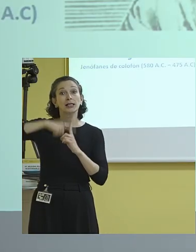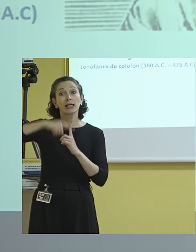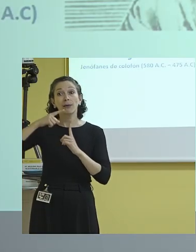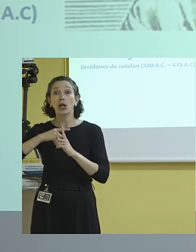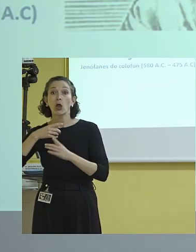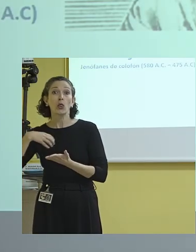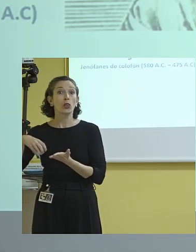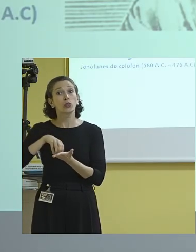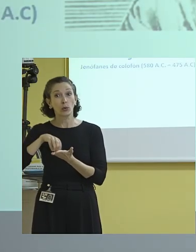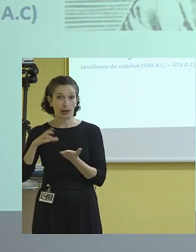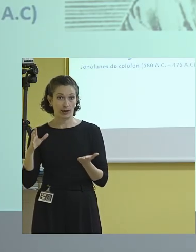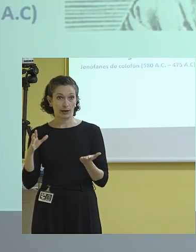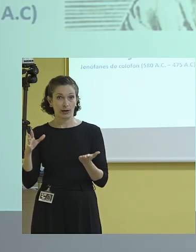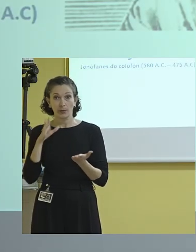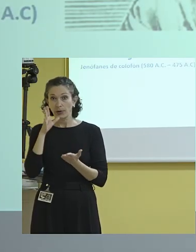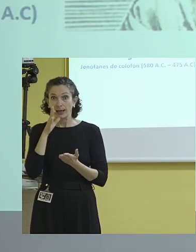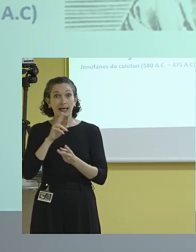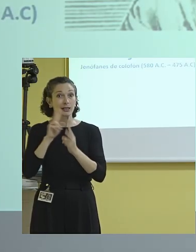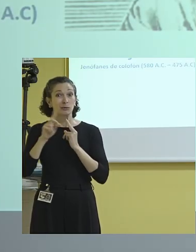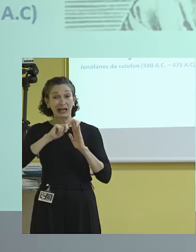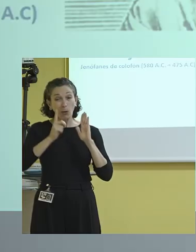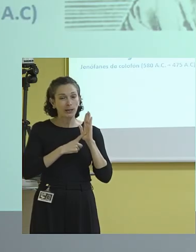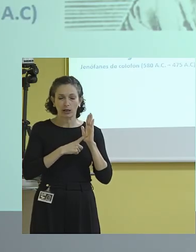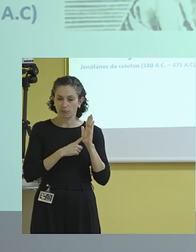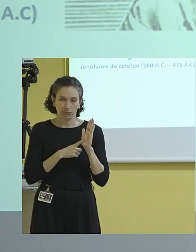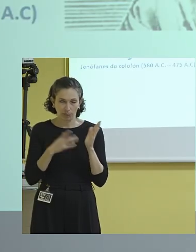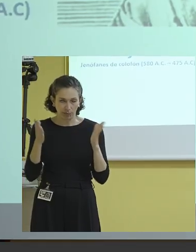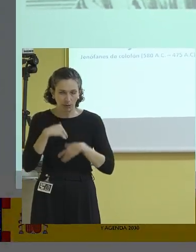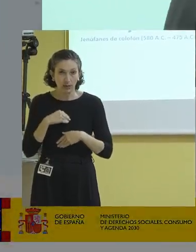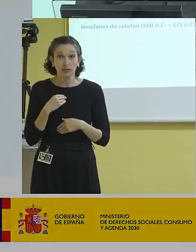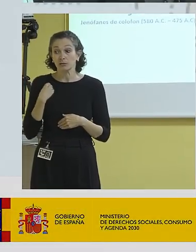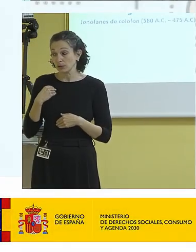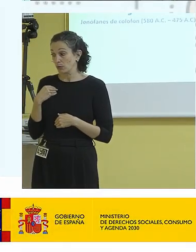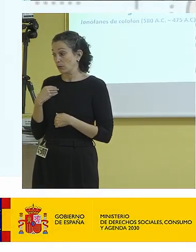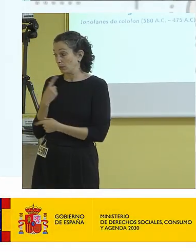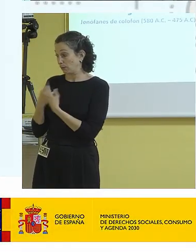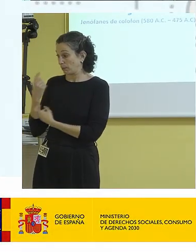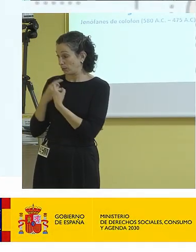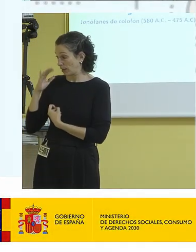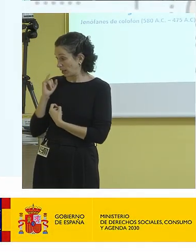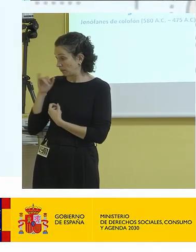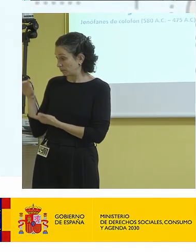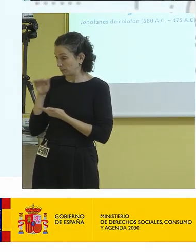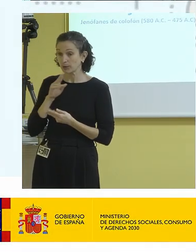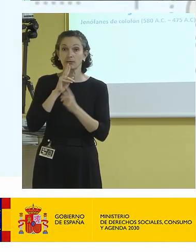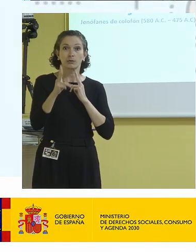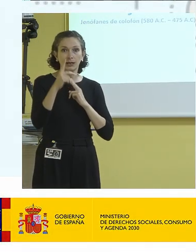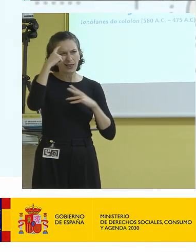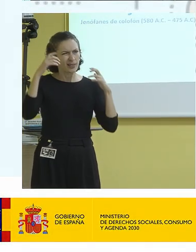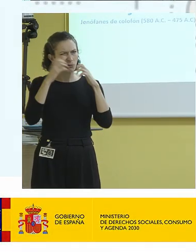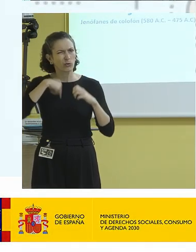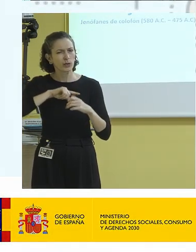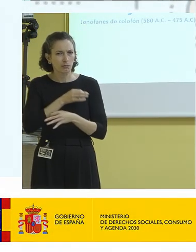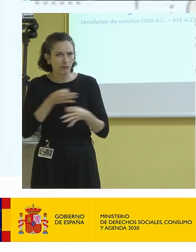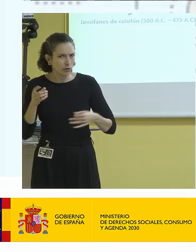es que si lo pensamos fríamente, respuestas absolutas pues no las tenemos. Entonces damos respuesta con lo que tenemos de información. Y nuestros cerebros son